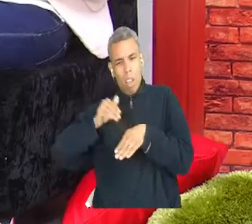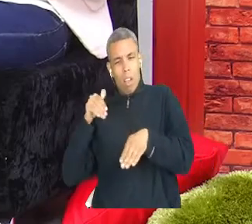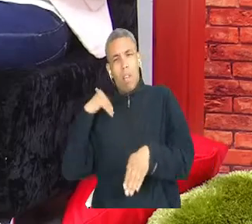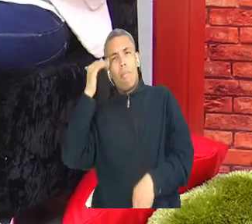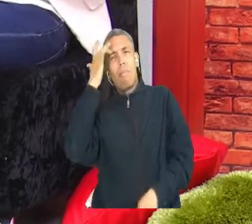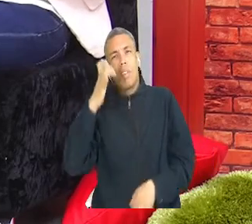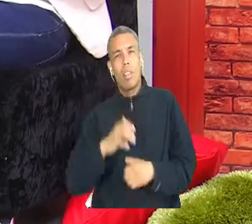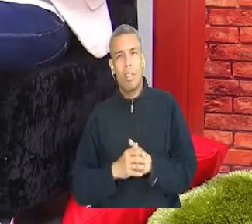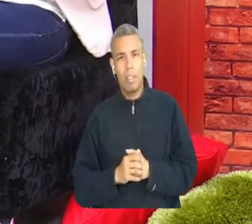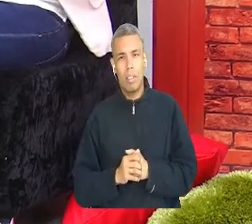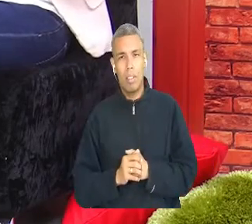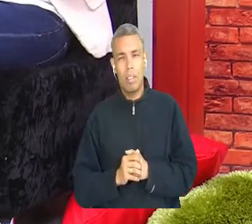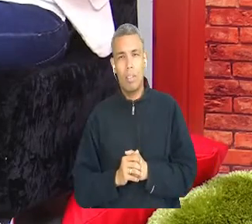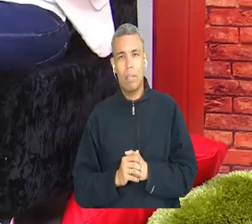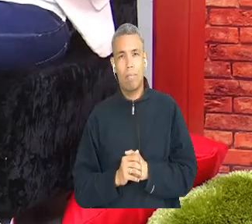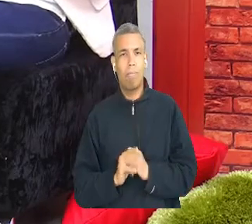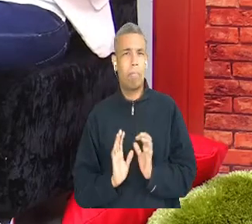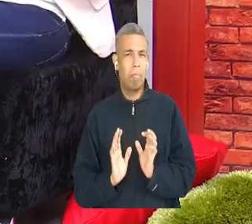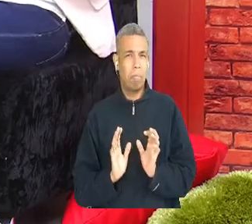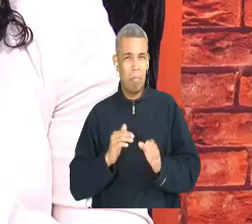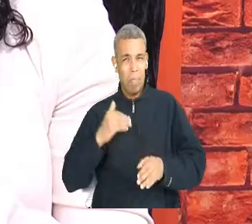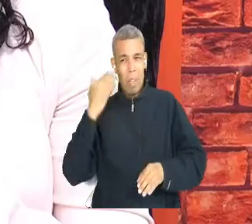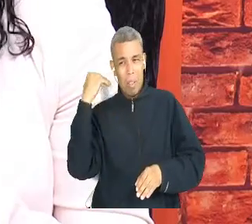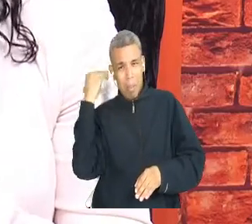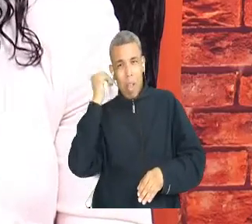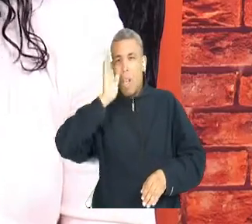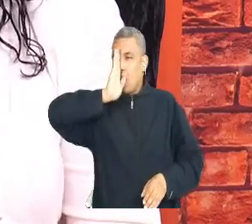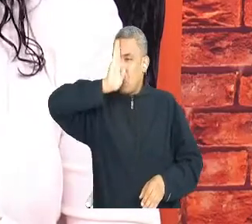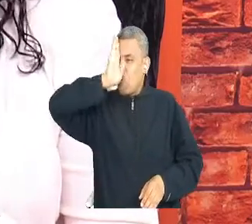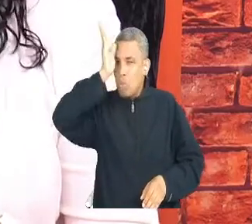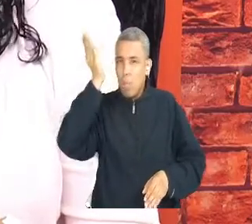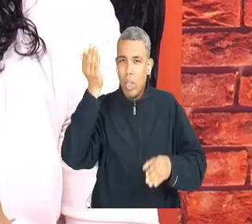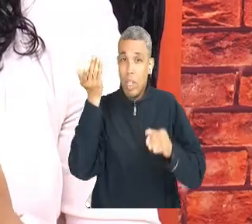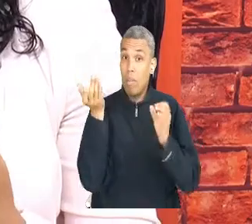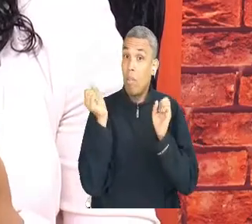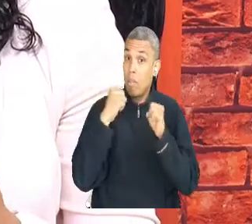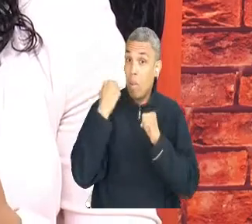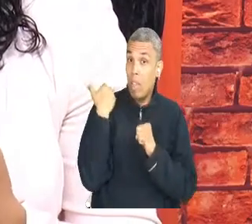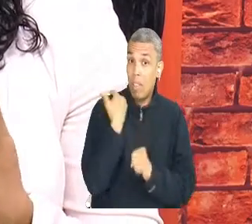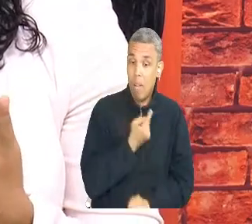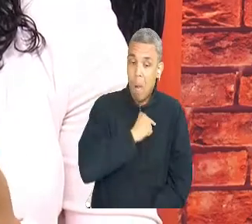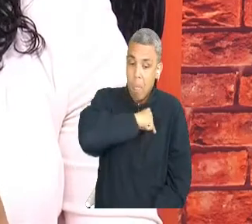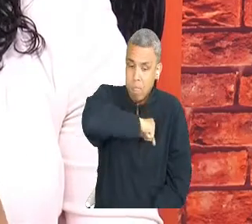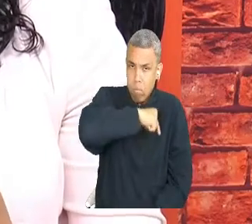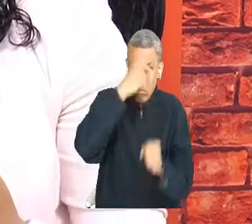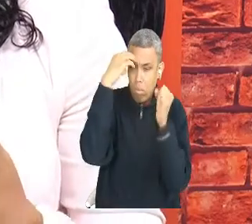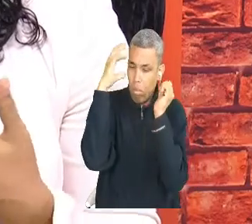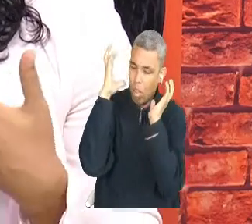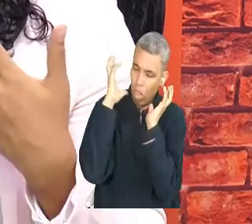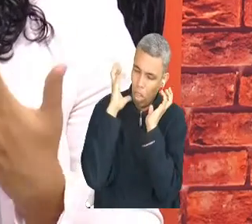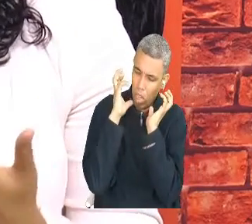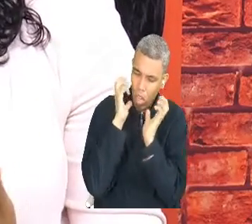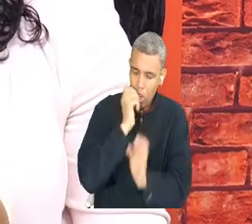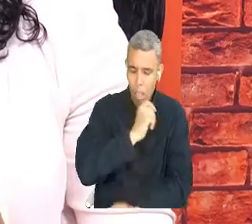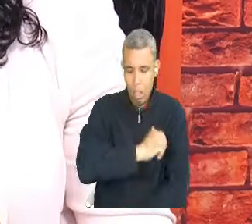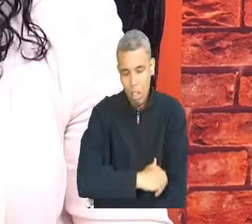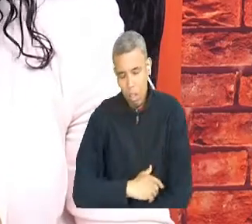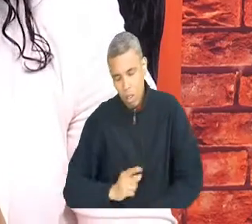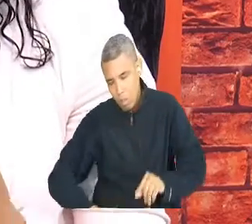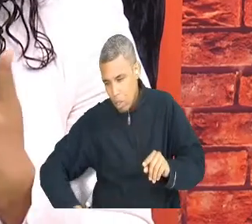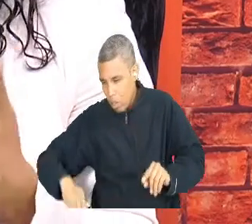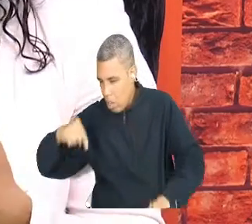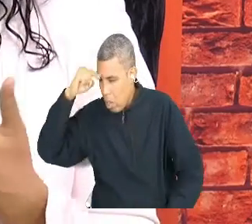decisiones ya interiormente tienen que ver también con depresión puede ser que no se sienta bien en ese momento no se sienta capaz de